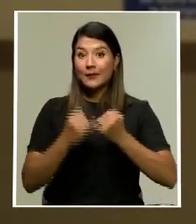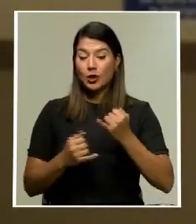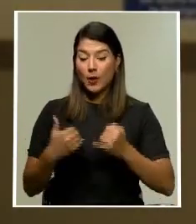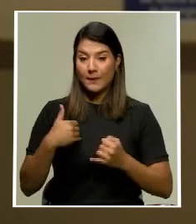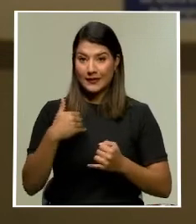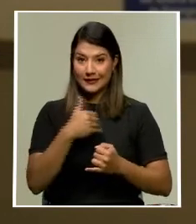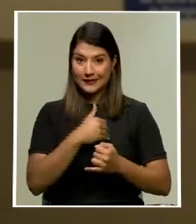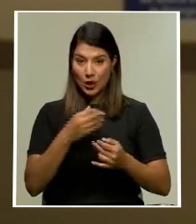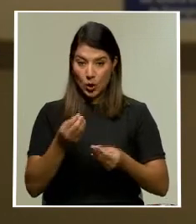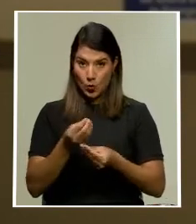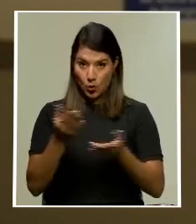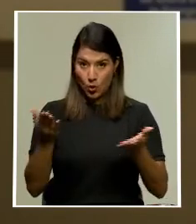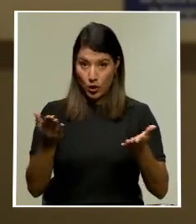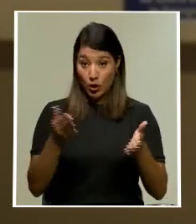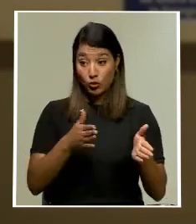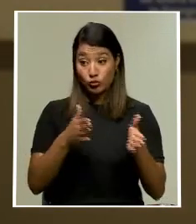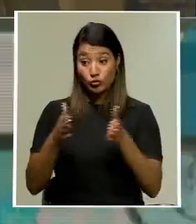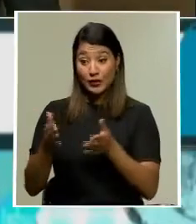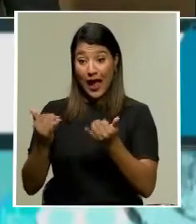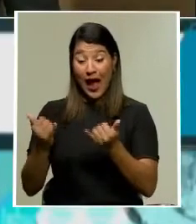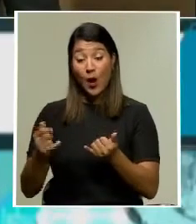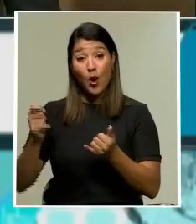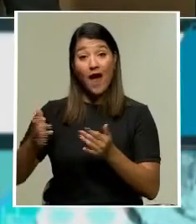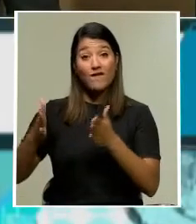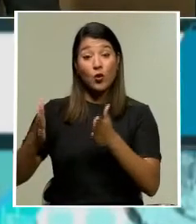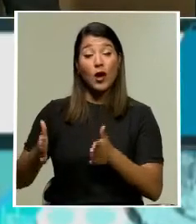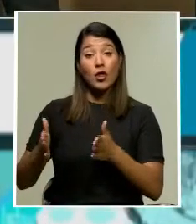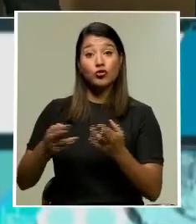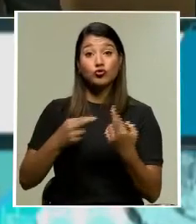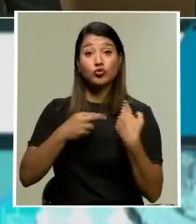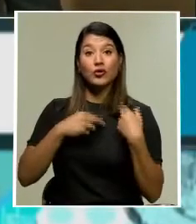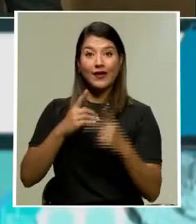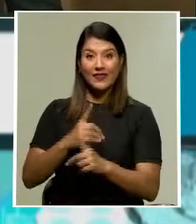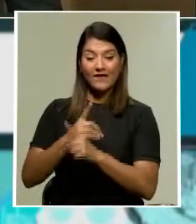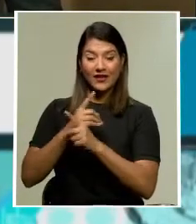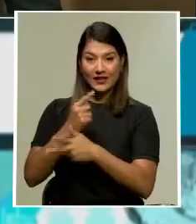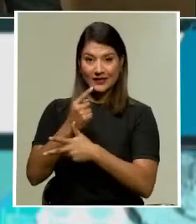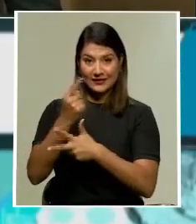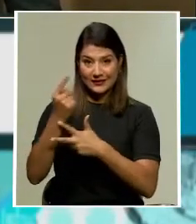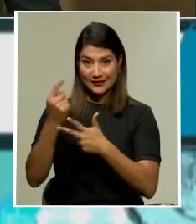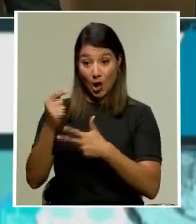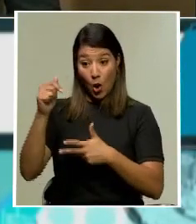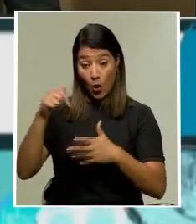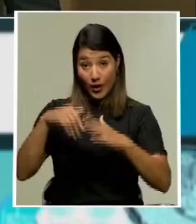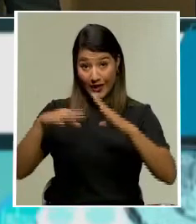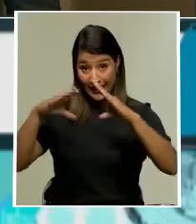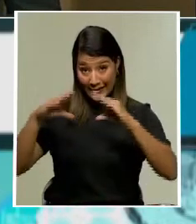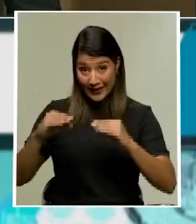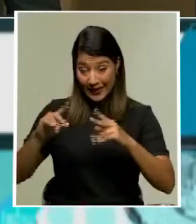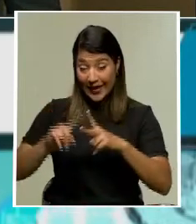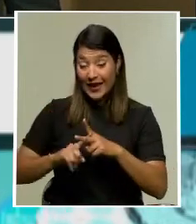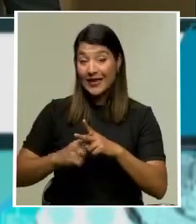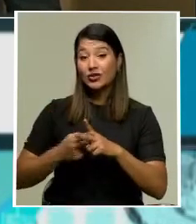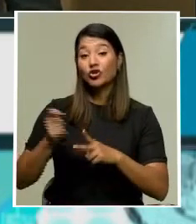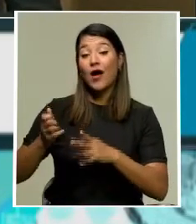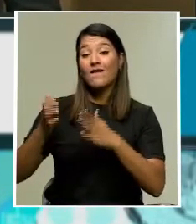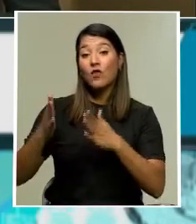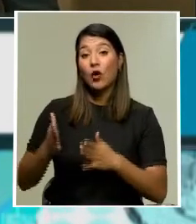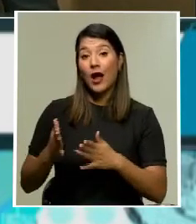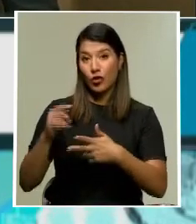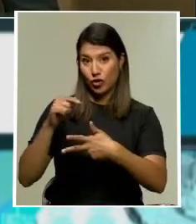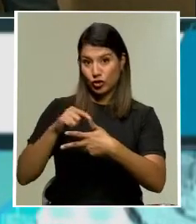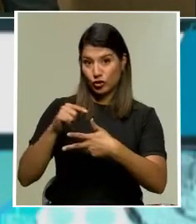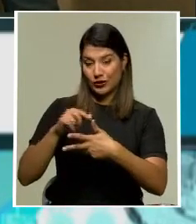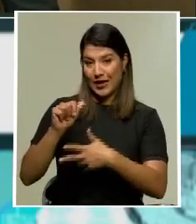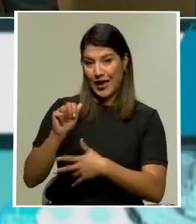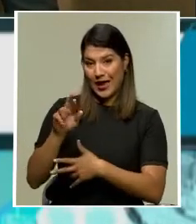Público, le tocó el turno a los abogados defensores y esta tarde inició uno de los abogados del alcalde de San José, Johnny Araya, y